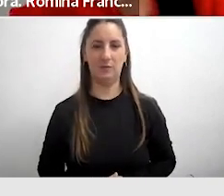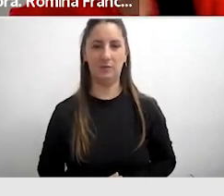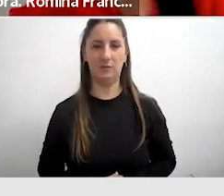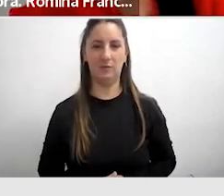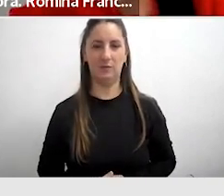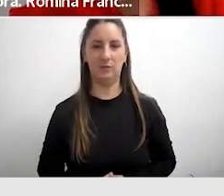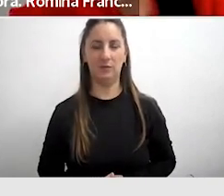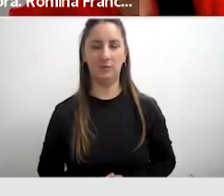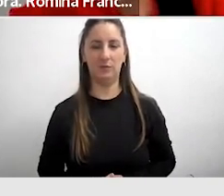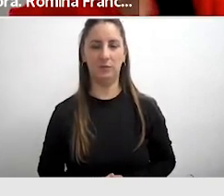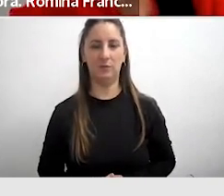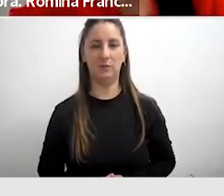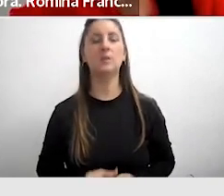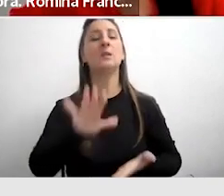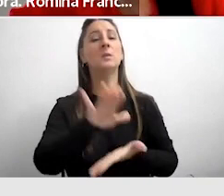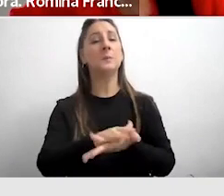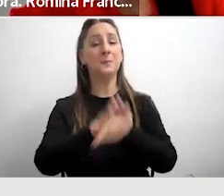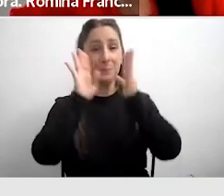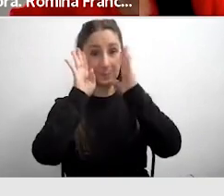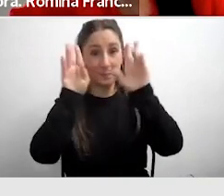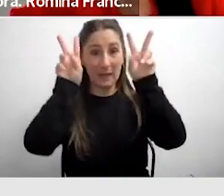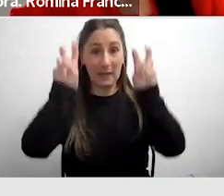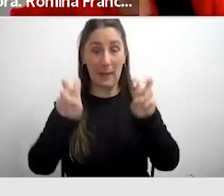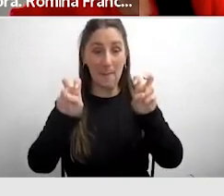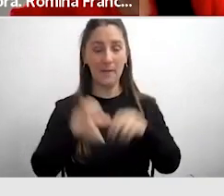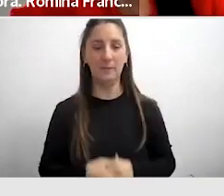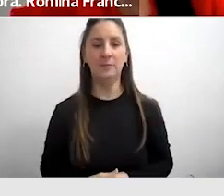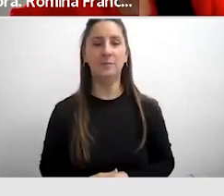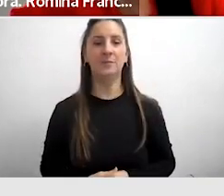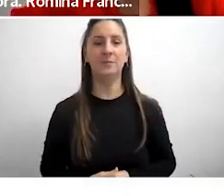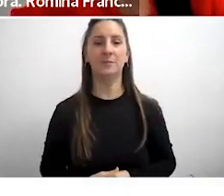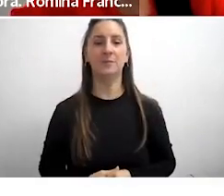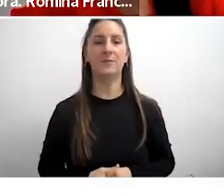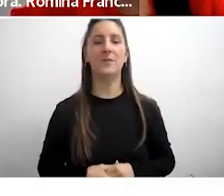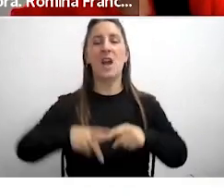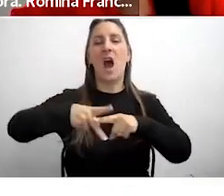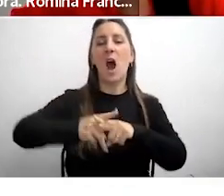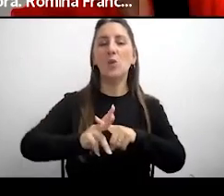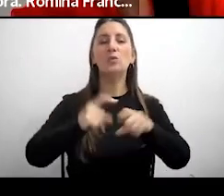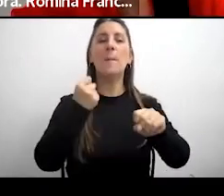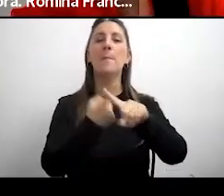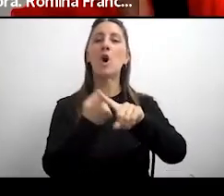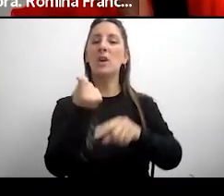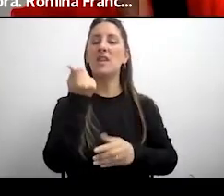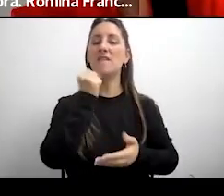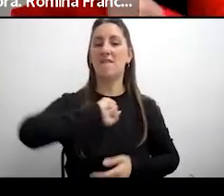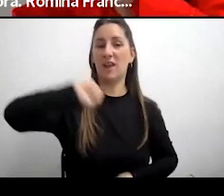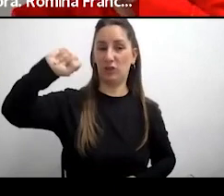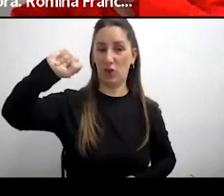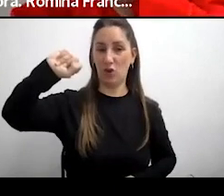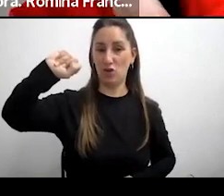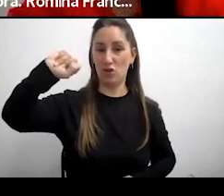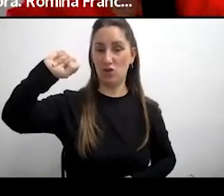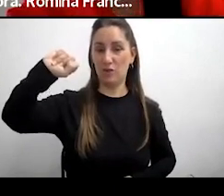Vamos a abordar la temática del ajuste por inflación impositivo. ¿Ahí se ve bien?